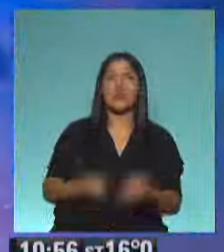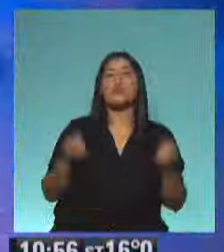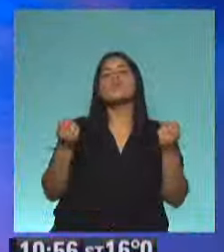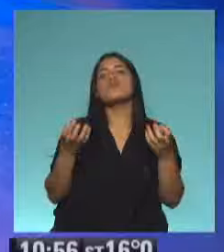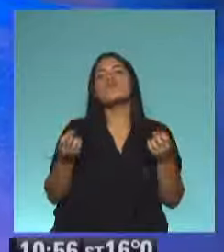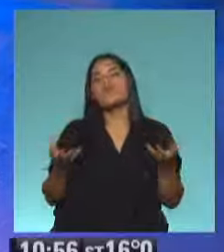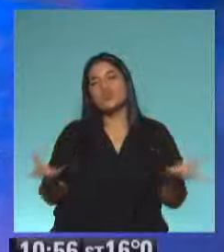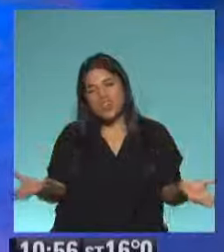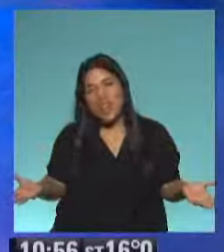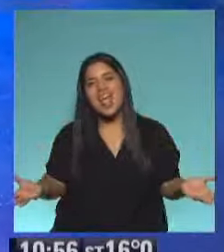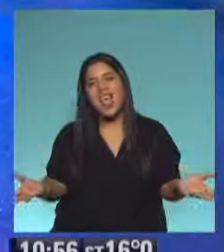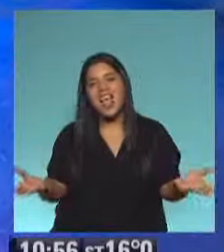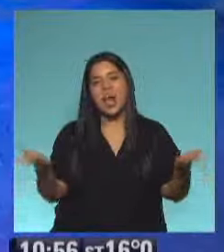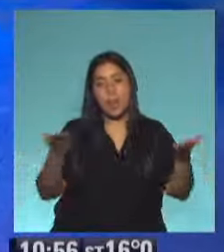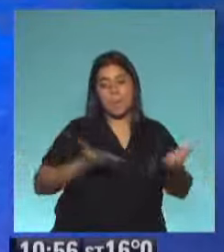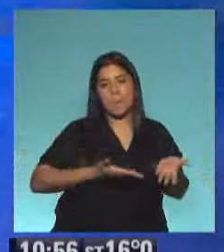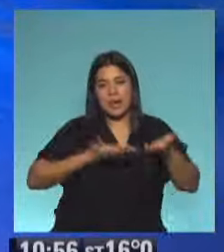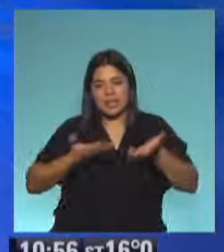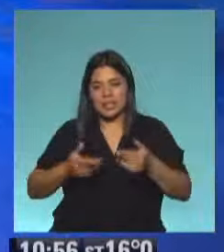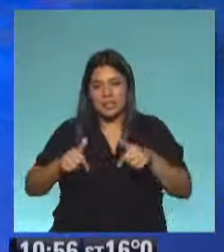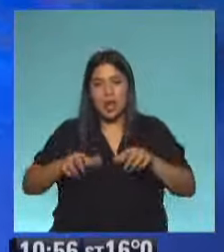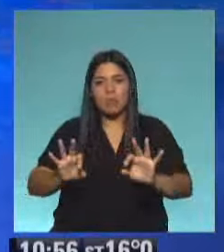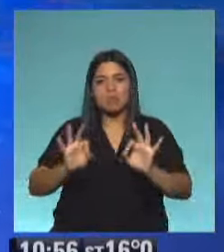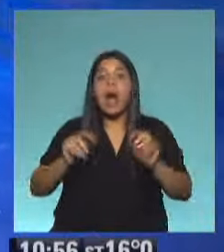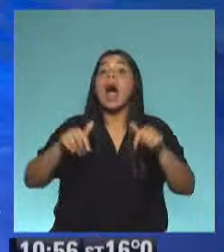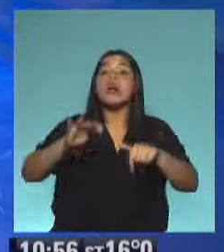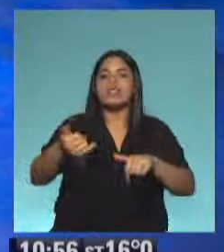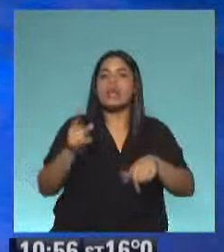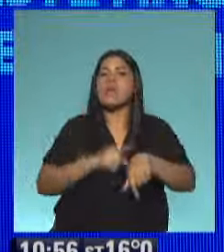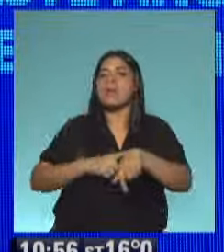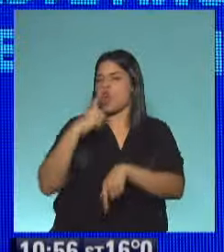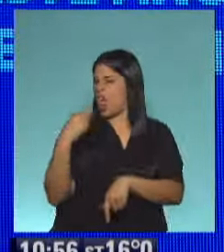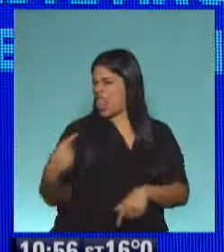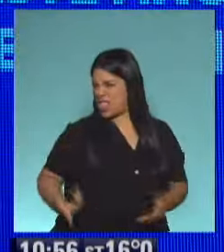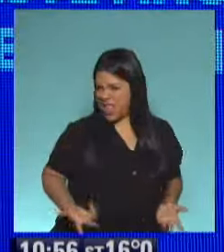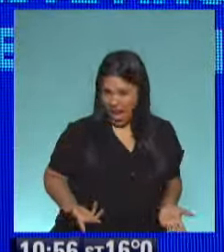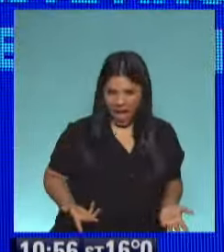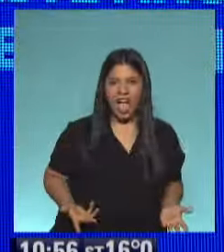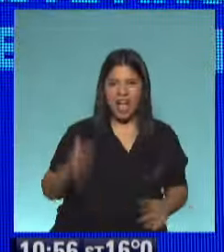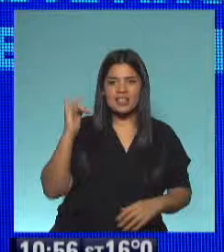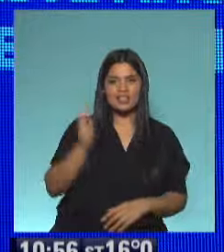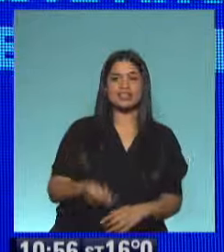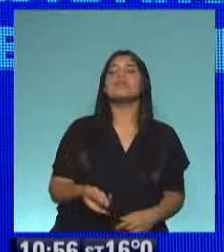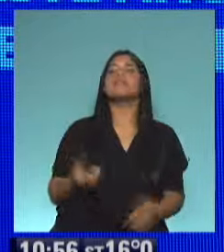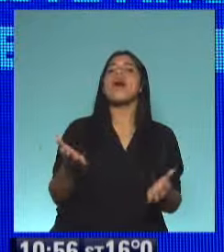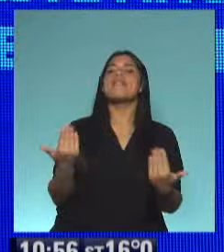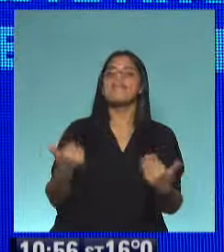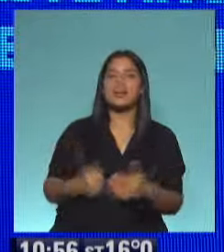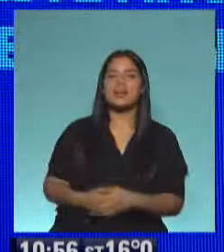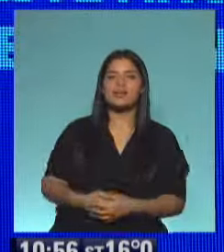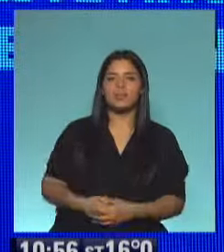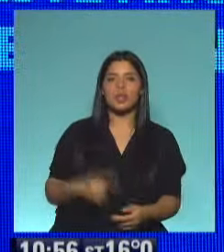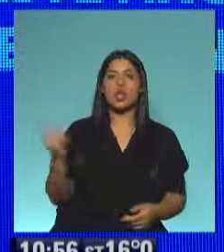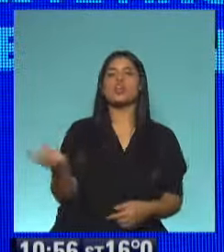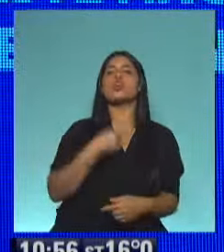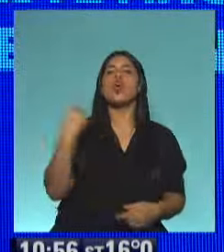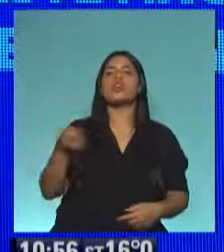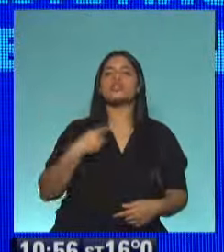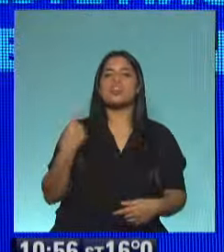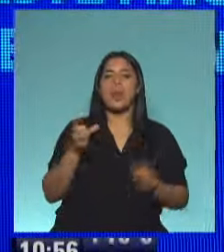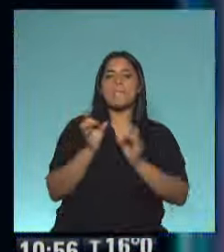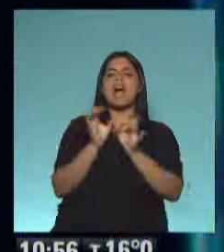Nuestra presentación. Pero vamos a criticar. Ahora sí. Tenemos la crítica. Y dice: no queremos